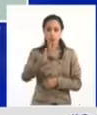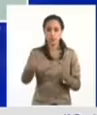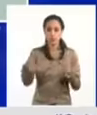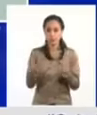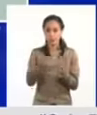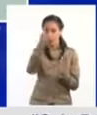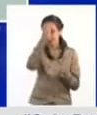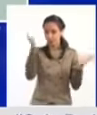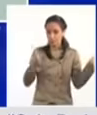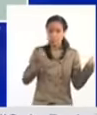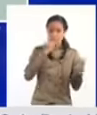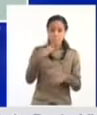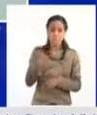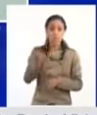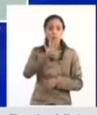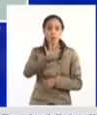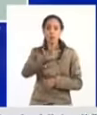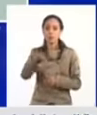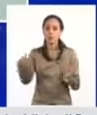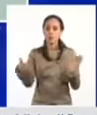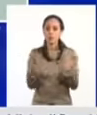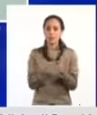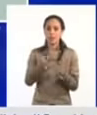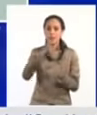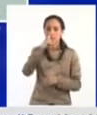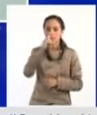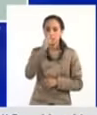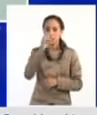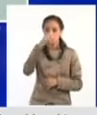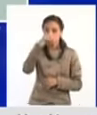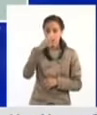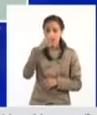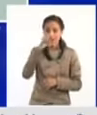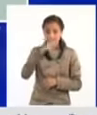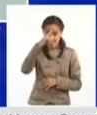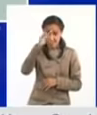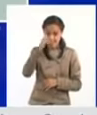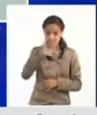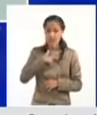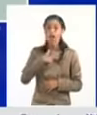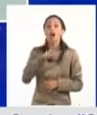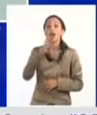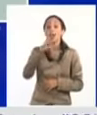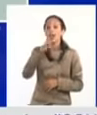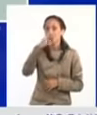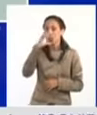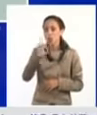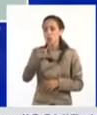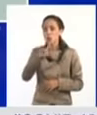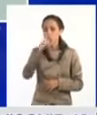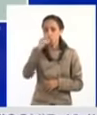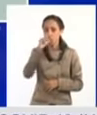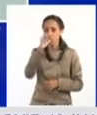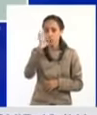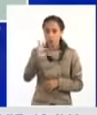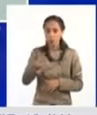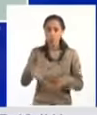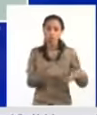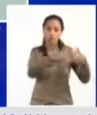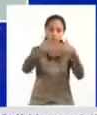más de 49.000, Indonesia, Reino Unido, Estados Unidos de América, no